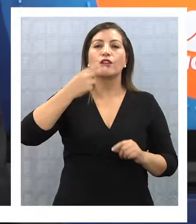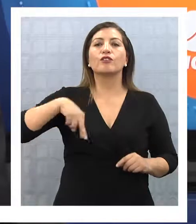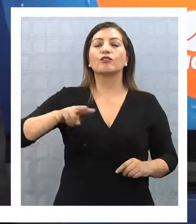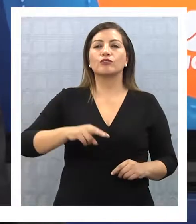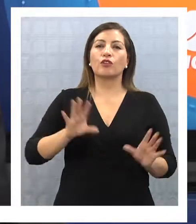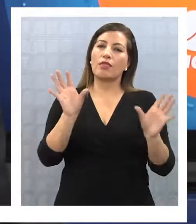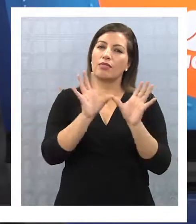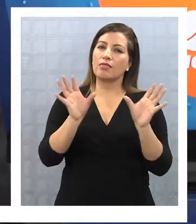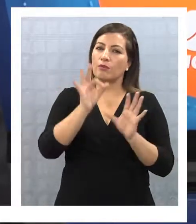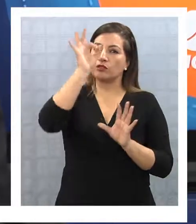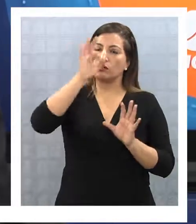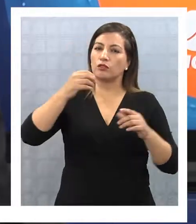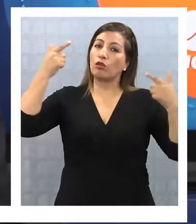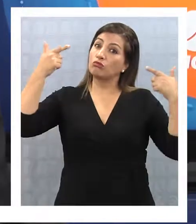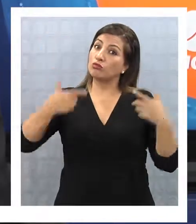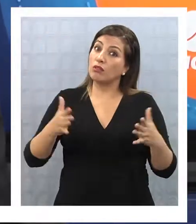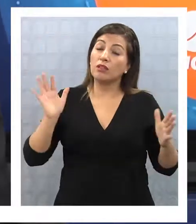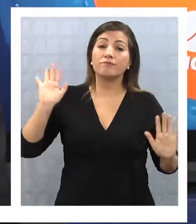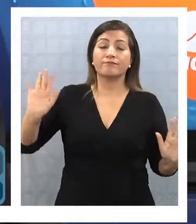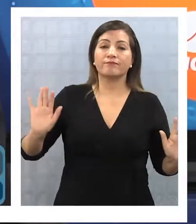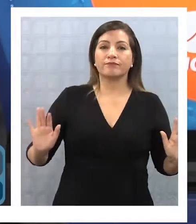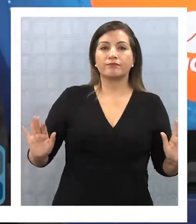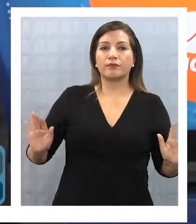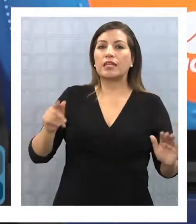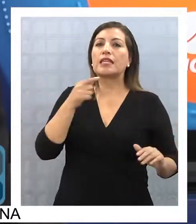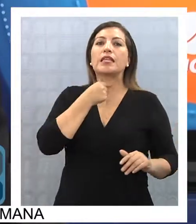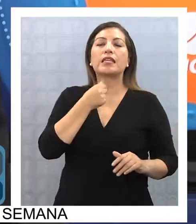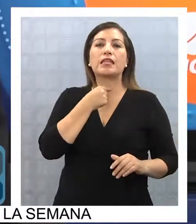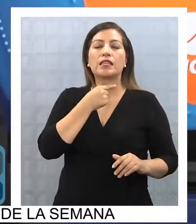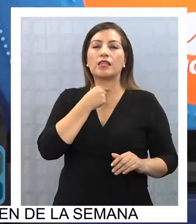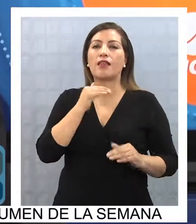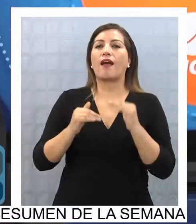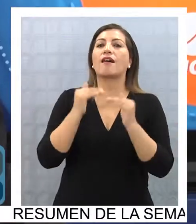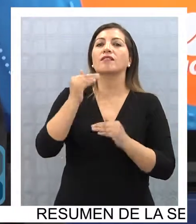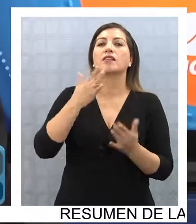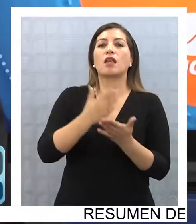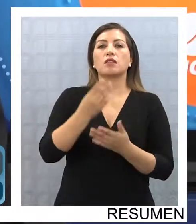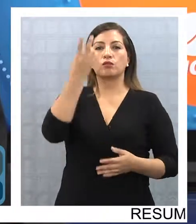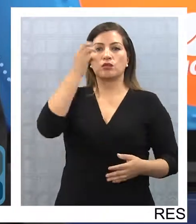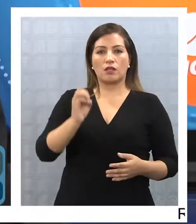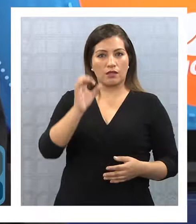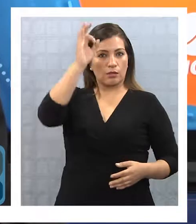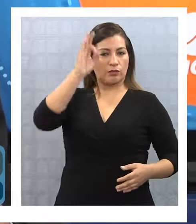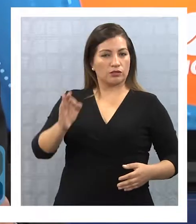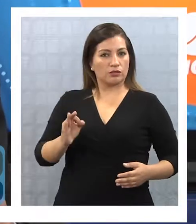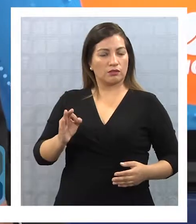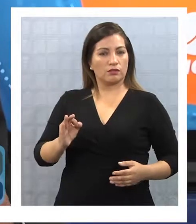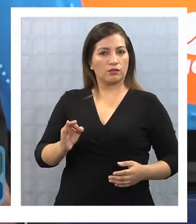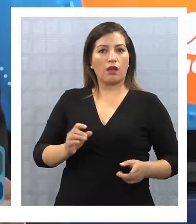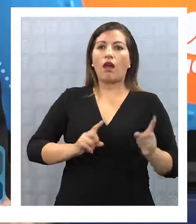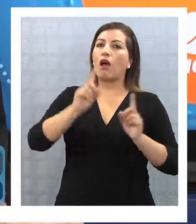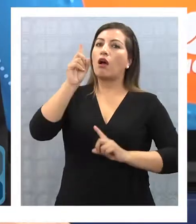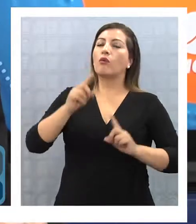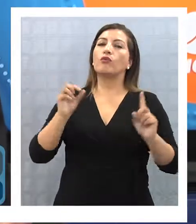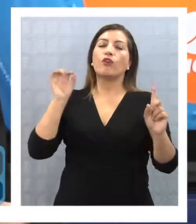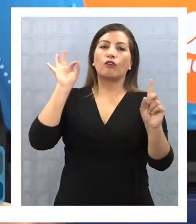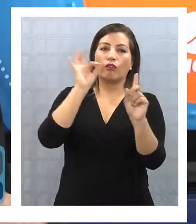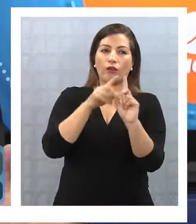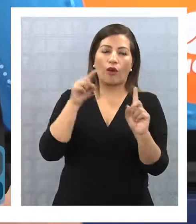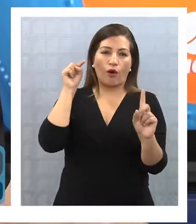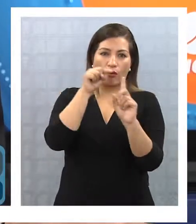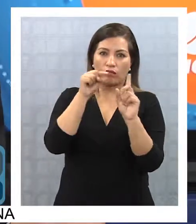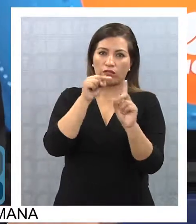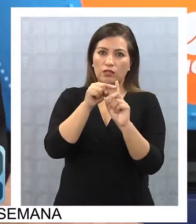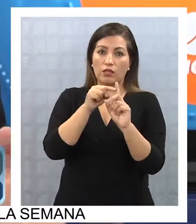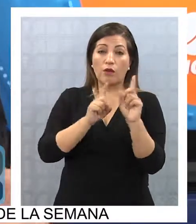el 10% de reciclar los residuos, y queremos avanzar a un 30%, una meta que varios países mucho más avanzados que nosotros